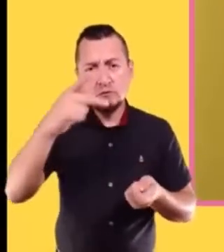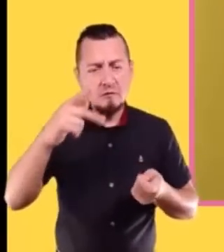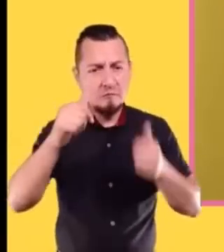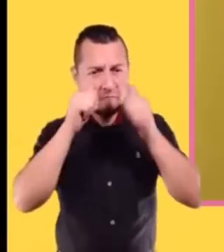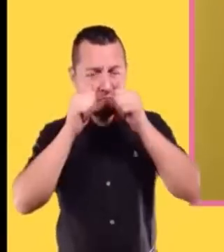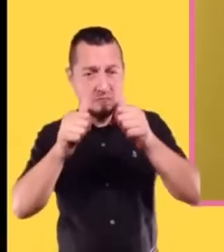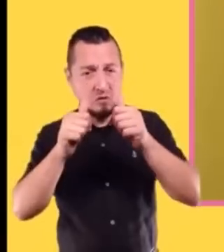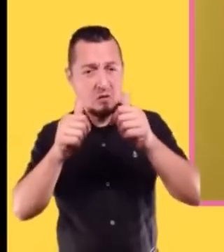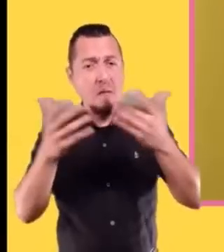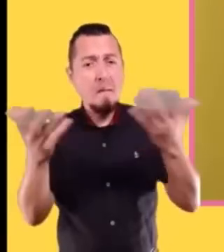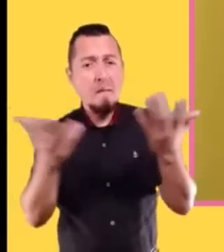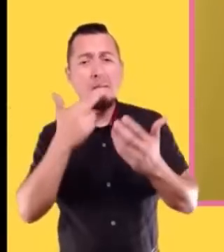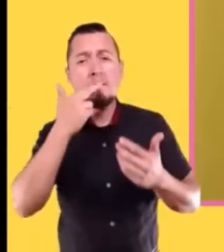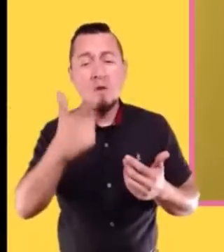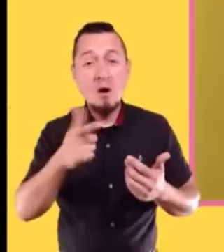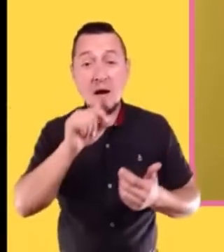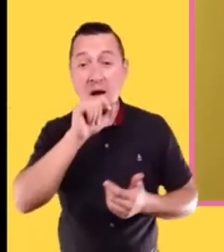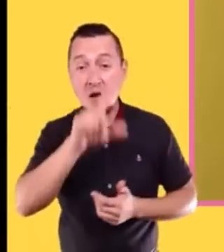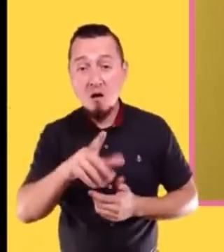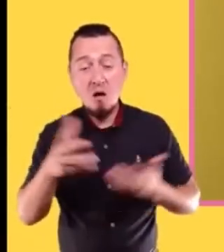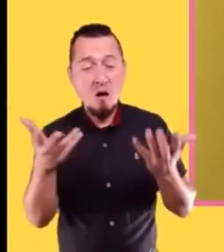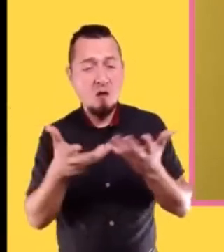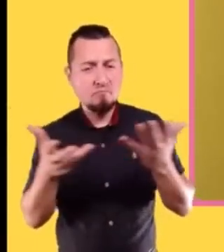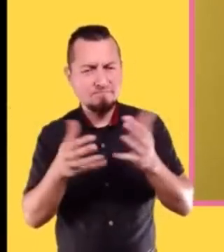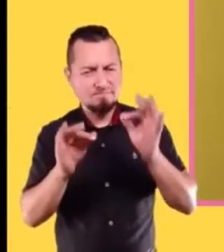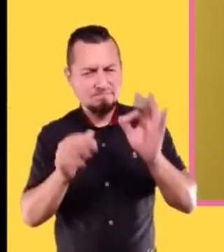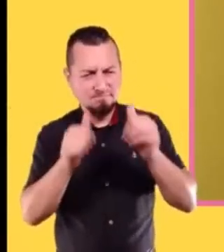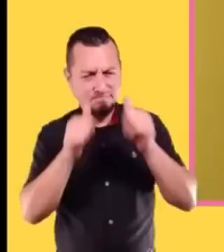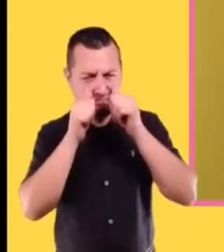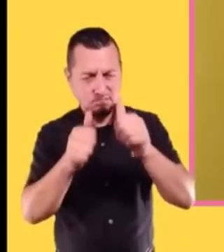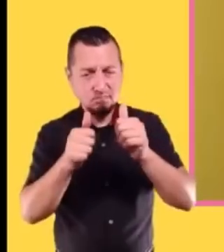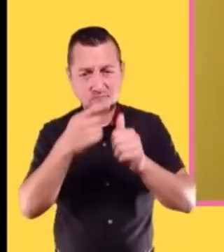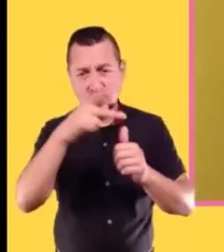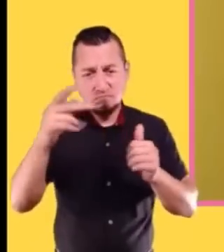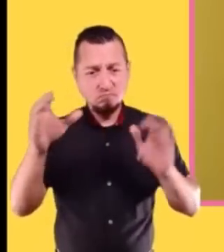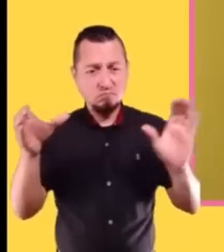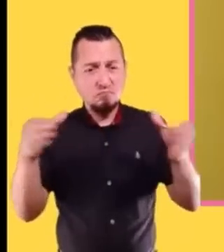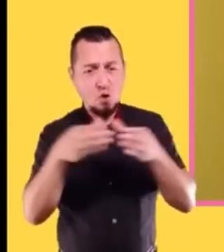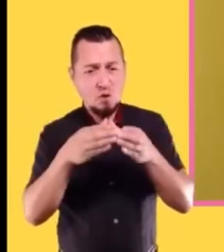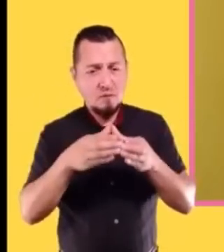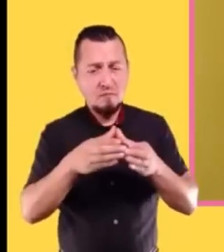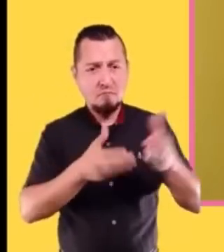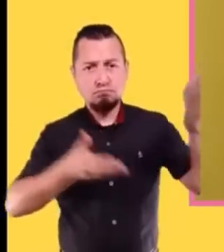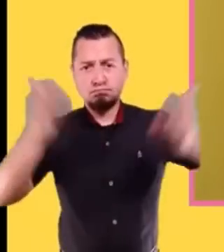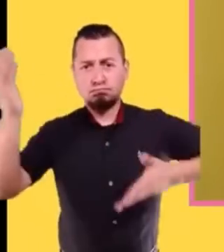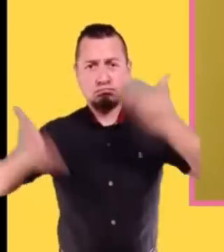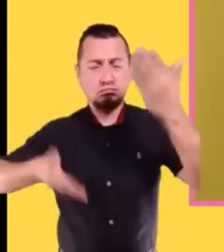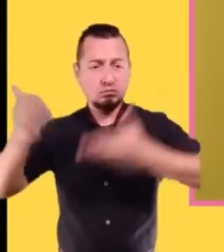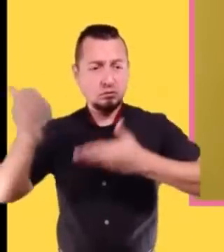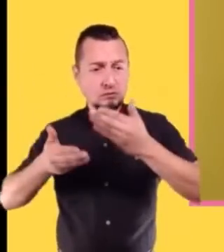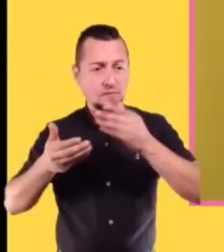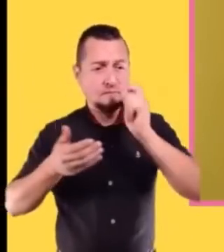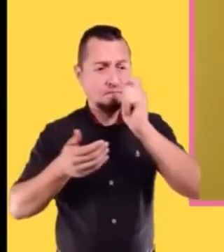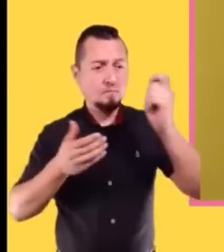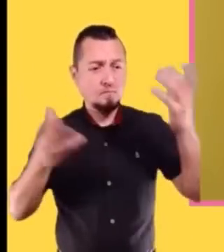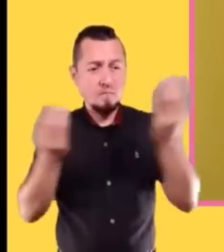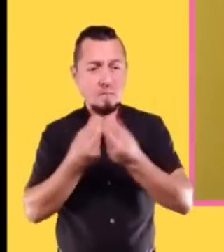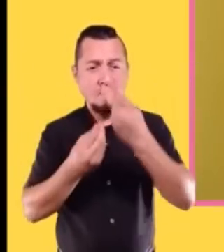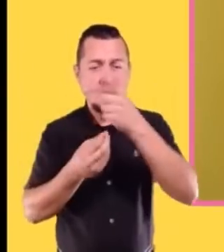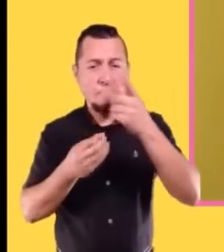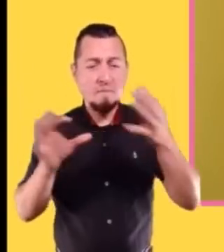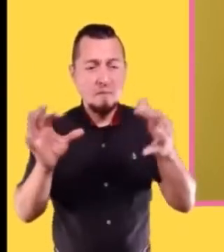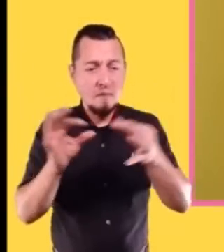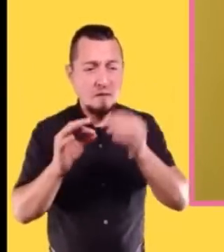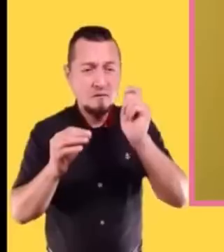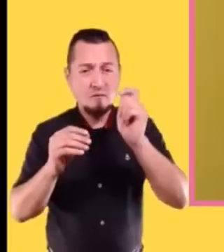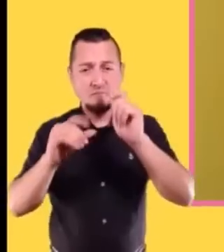y en eso Jalisco lo hace con mucha intensidad. A nuestro Congreso vienen prácticamente de todos los estados de la República y esto ya se